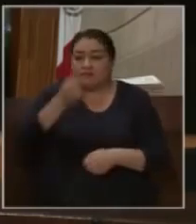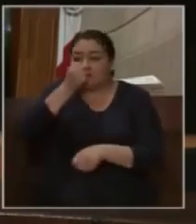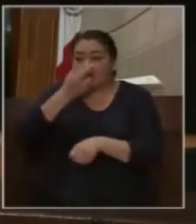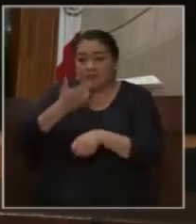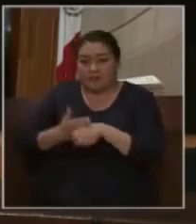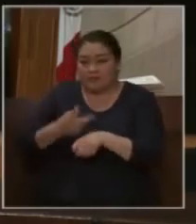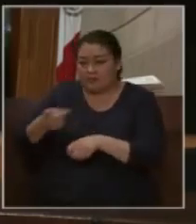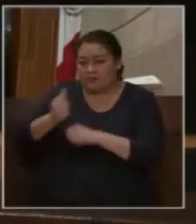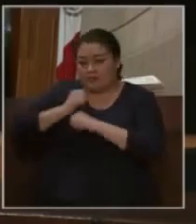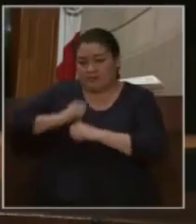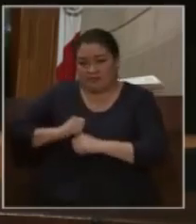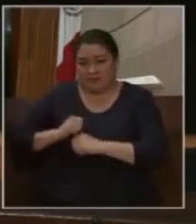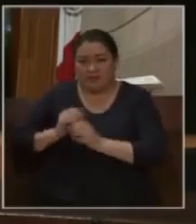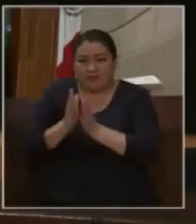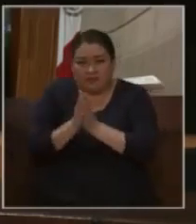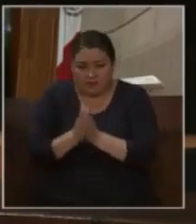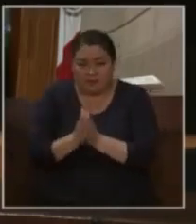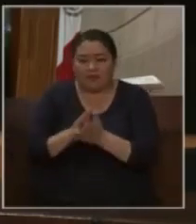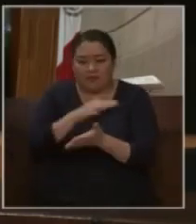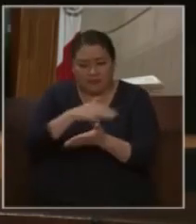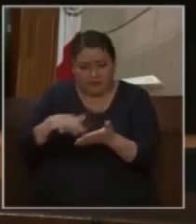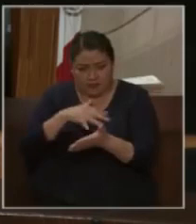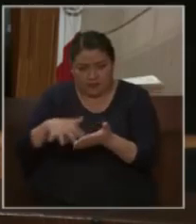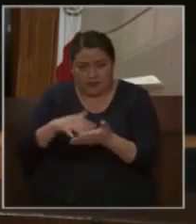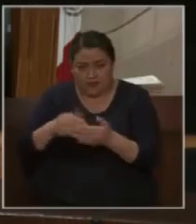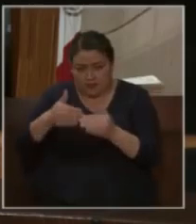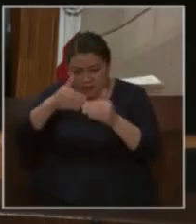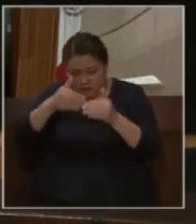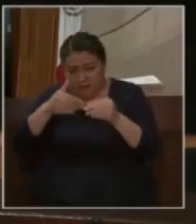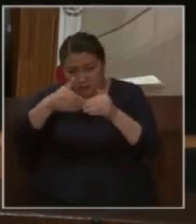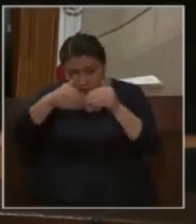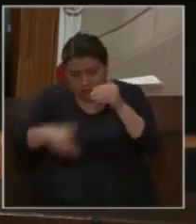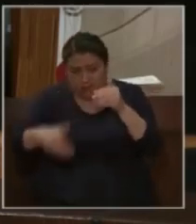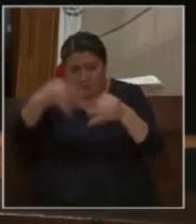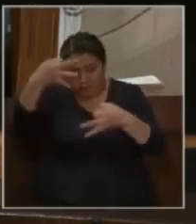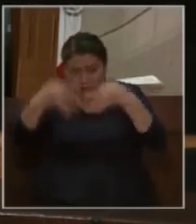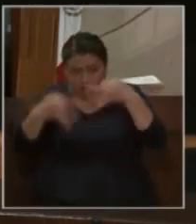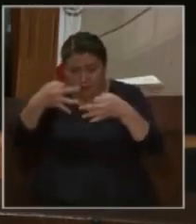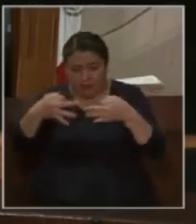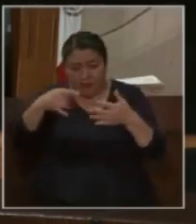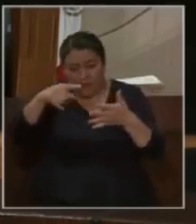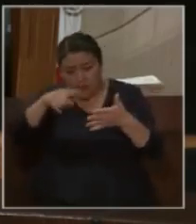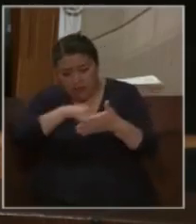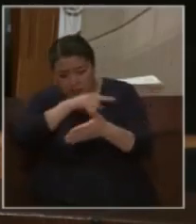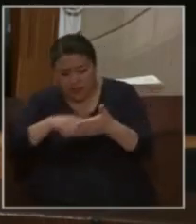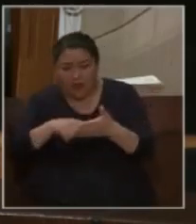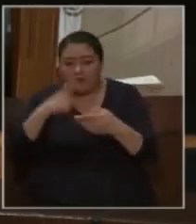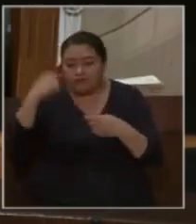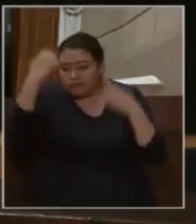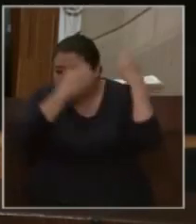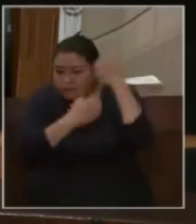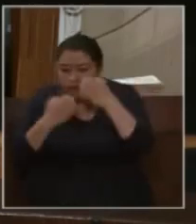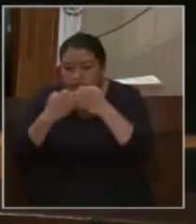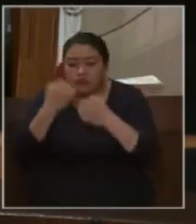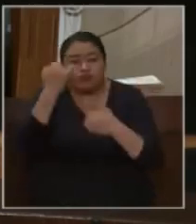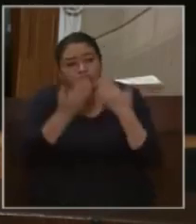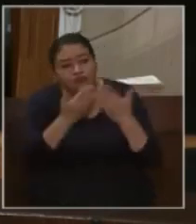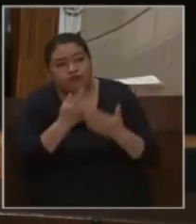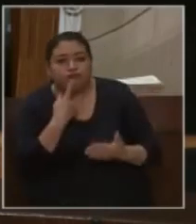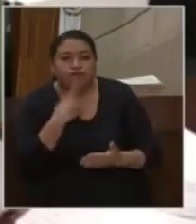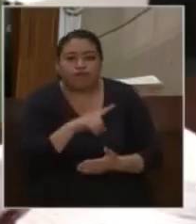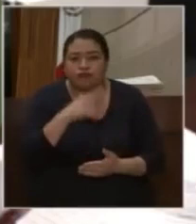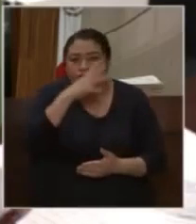Secretaria General de Acuerdos, sírvase dar cuenta con los siguientes proyectos en los que se propone la improcedencia de los medios de